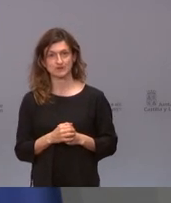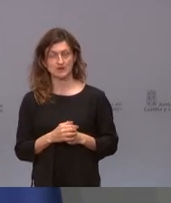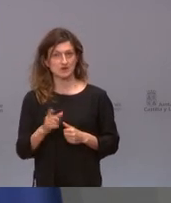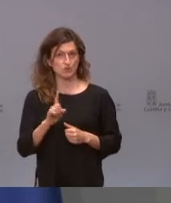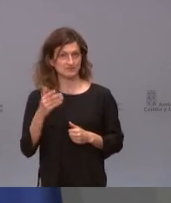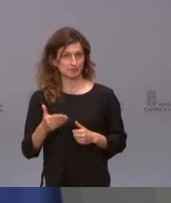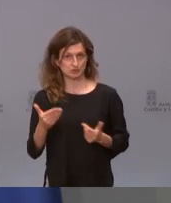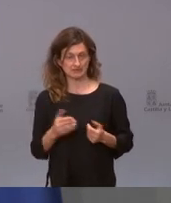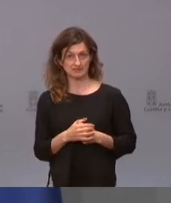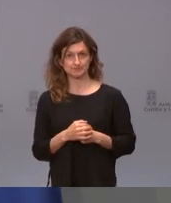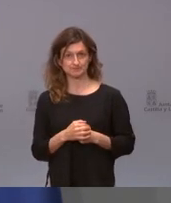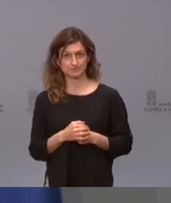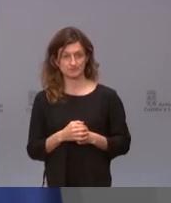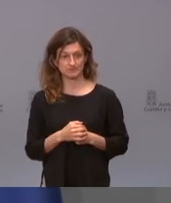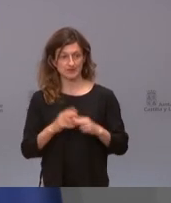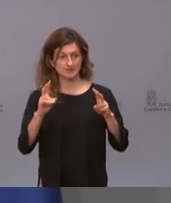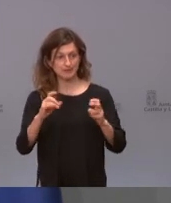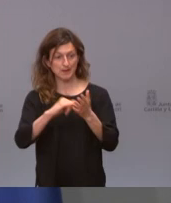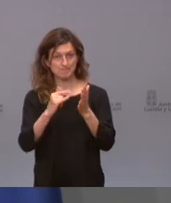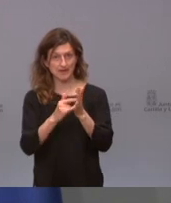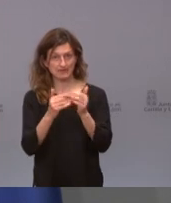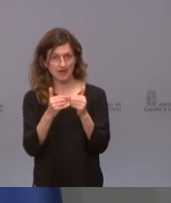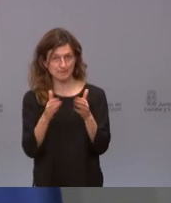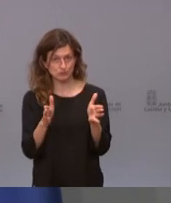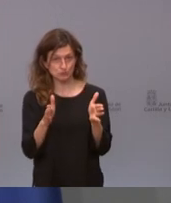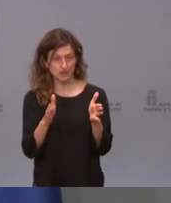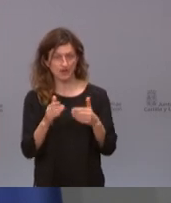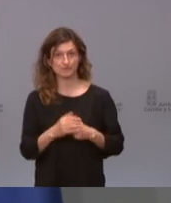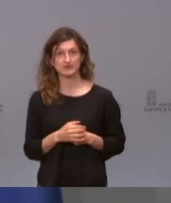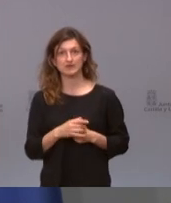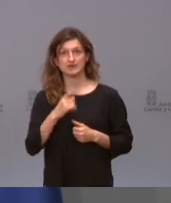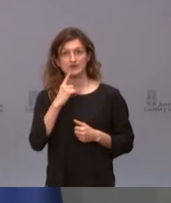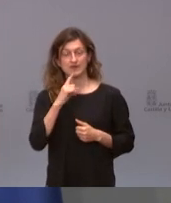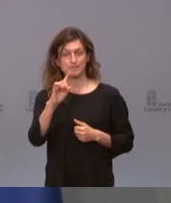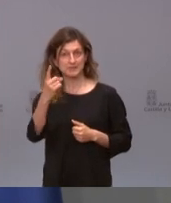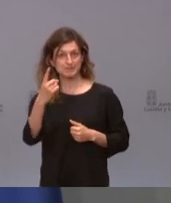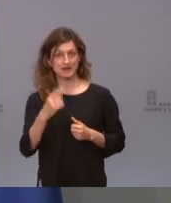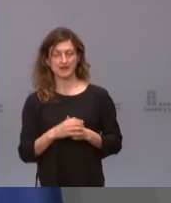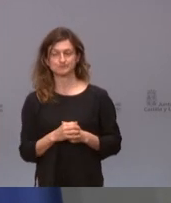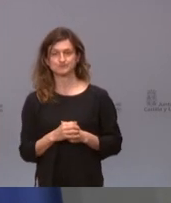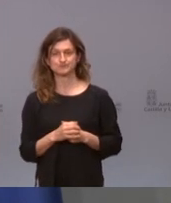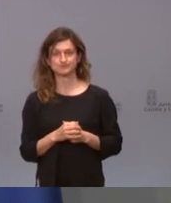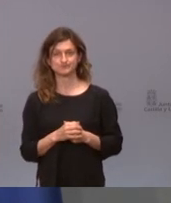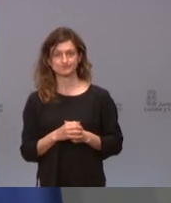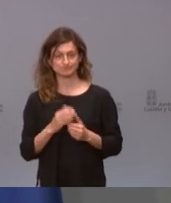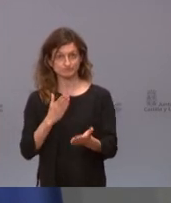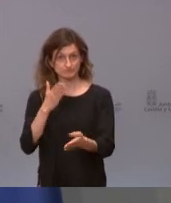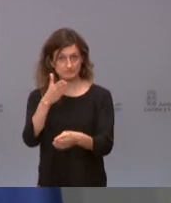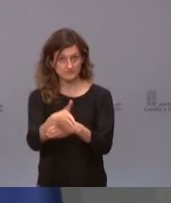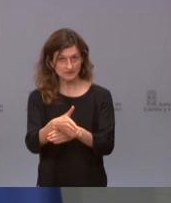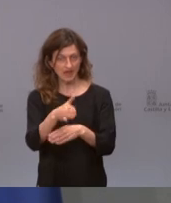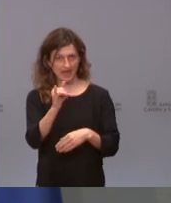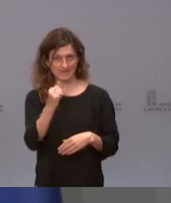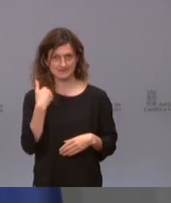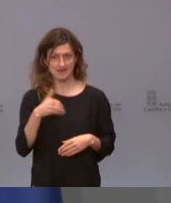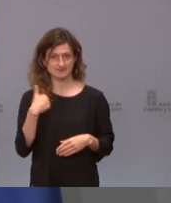en relación a la planificación de la apertura aquí quiero decir varias es la primera la presencialidad está existiendo